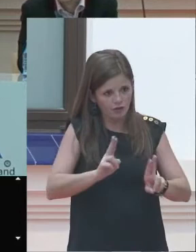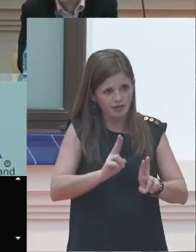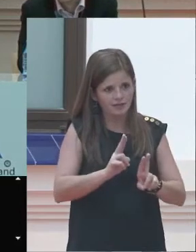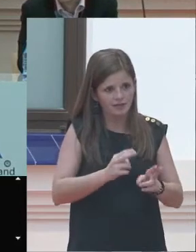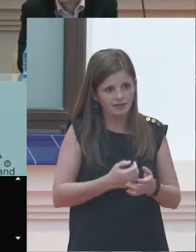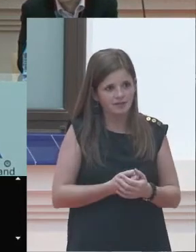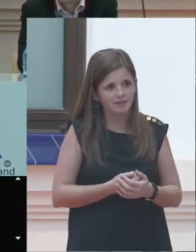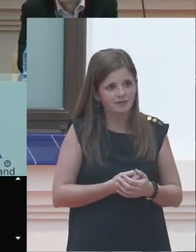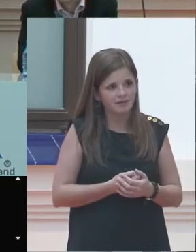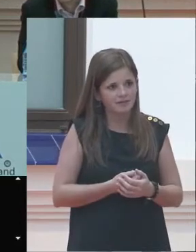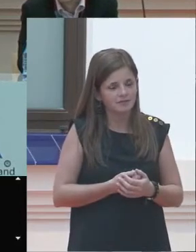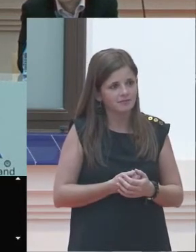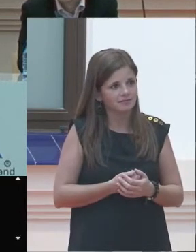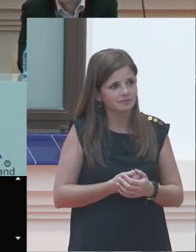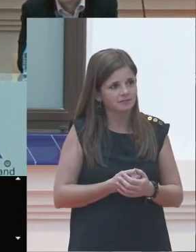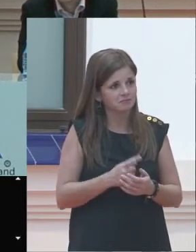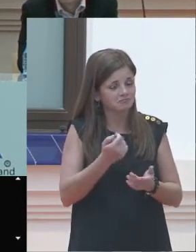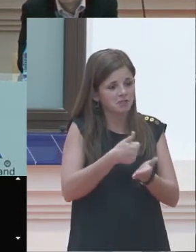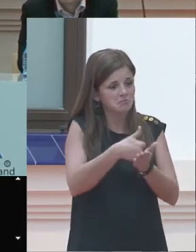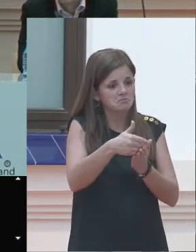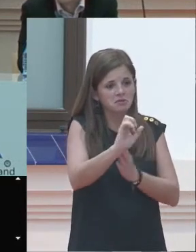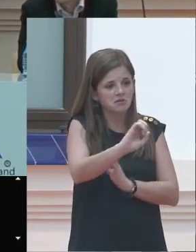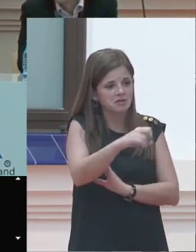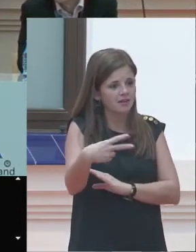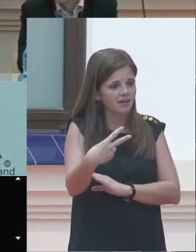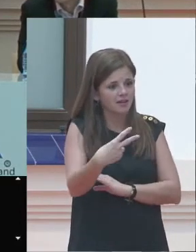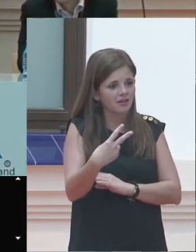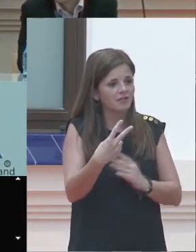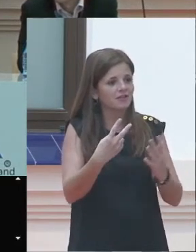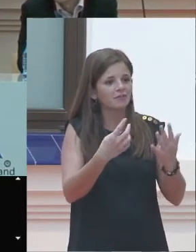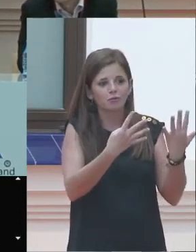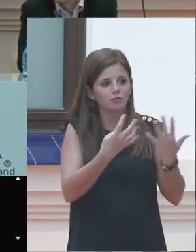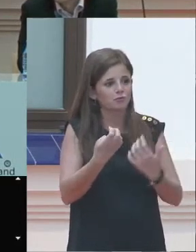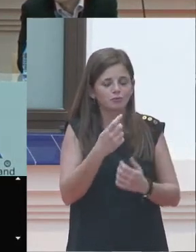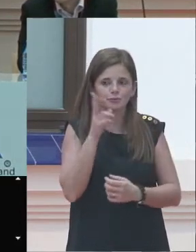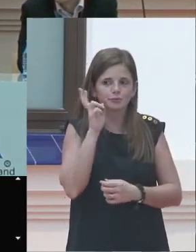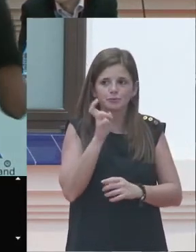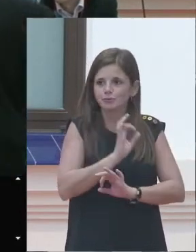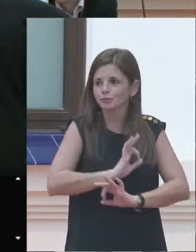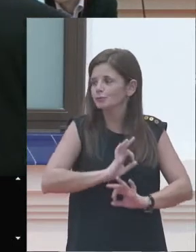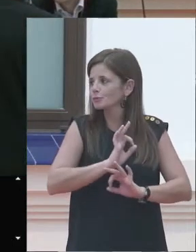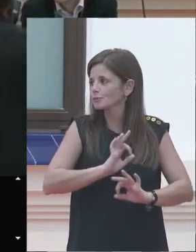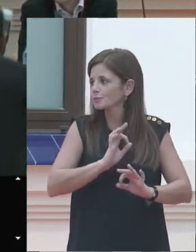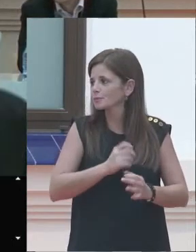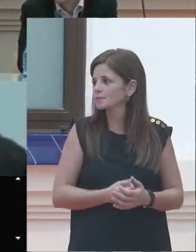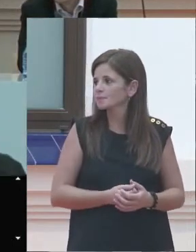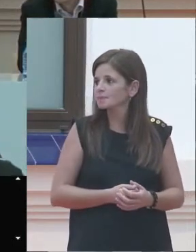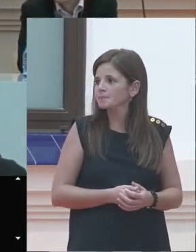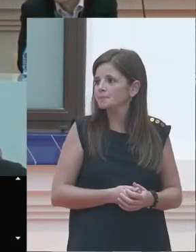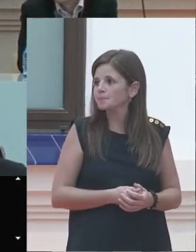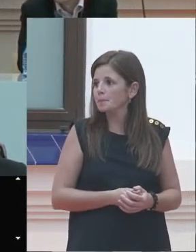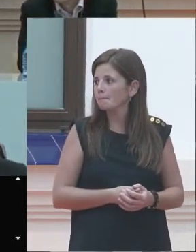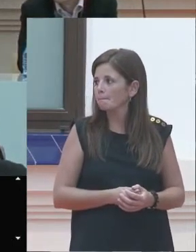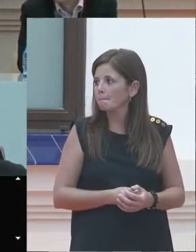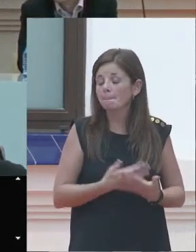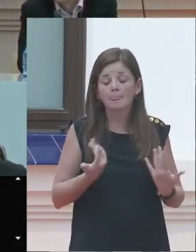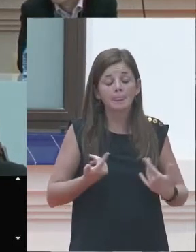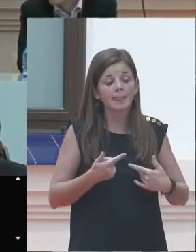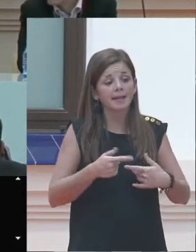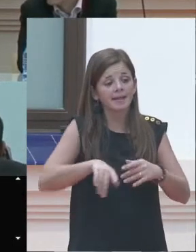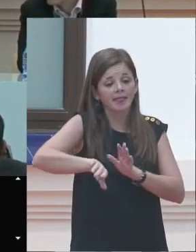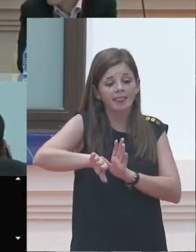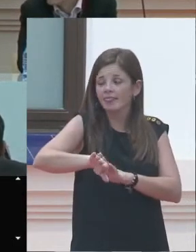cercanos a 8.600 millones de euros y cerca de 76.000 empleados en más de 52 países. Luego a mi derecha